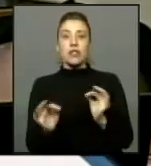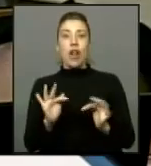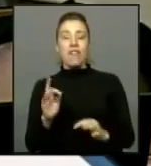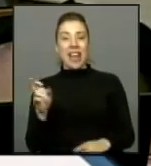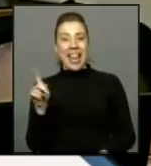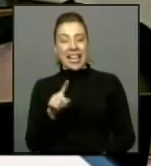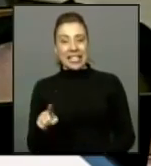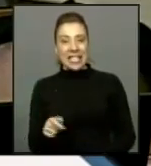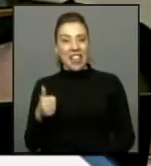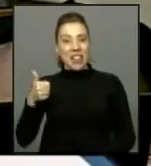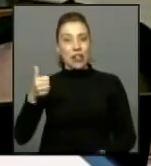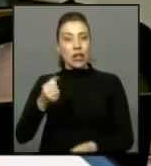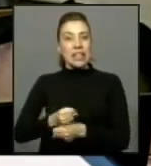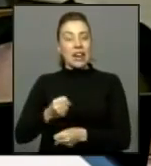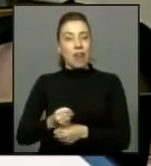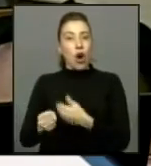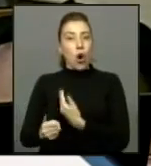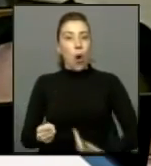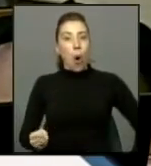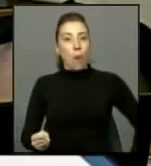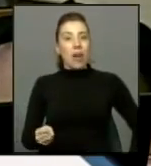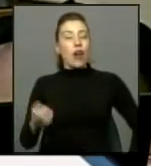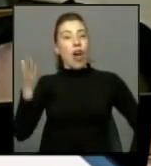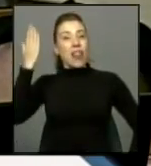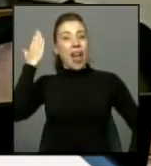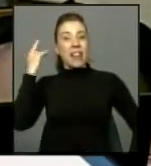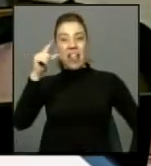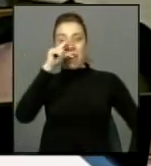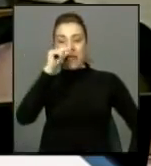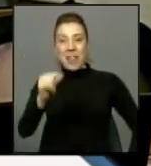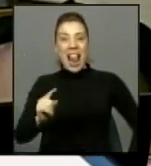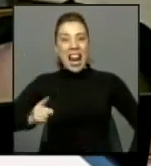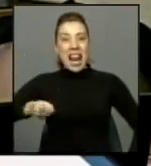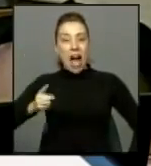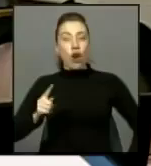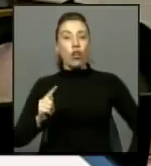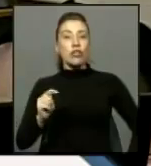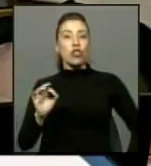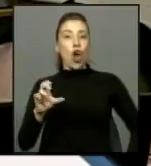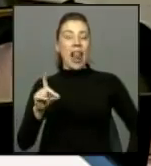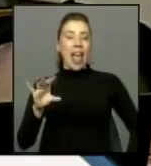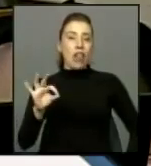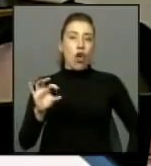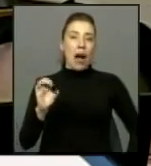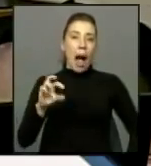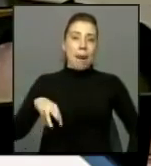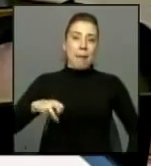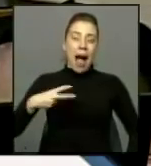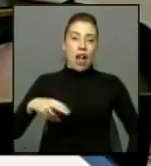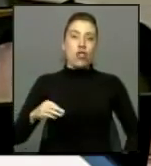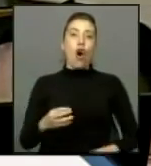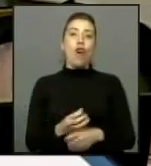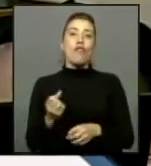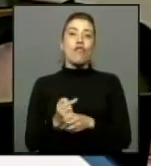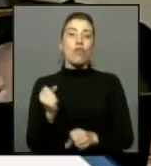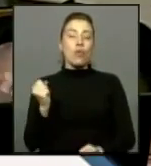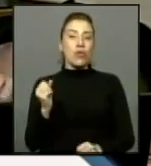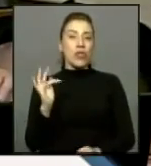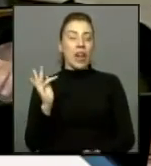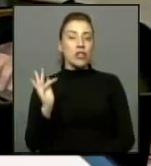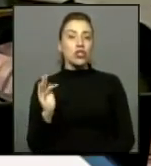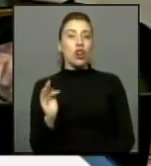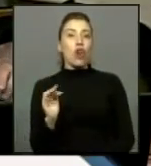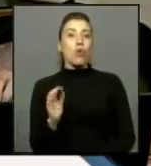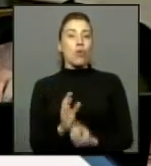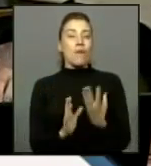Férez, directora del trabajo de los gobiernos de los presidentes Frei Lagos, César Toledo, Eduardo Camaño, José Luis Ugarte, la Fundación Nodo 21 y teniendo presente